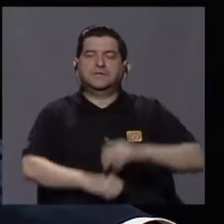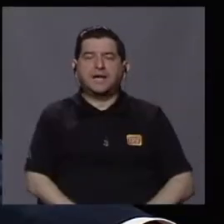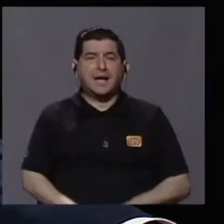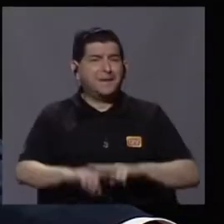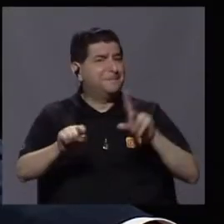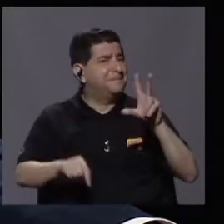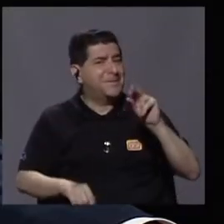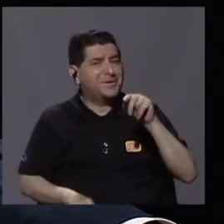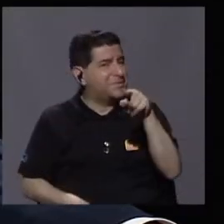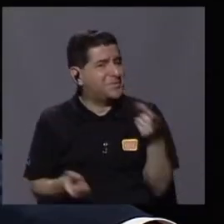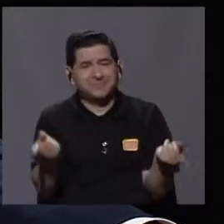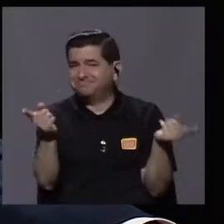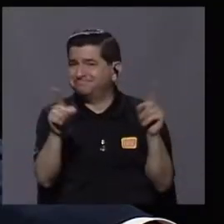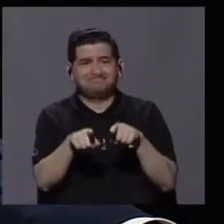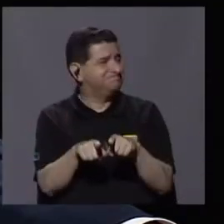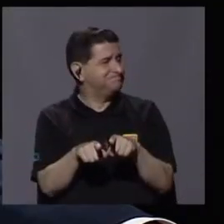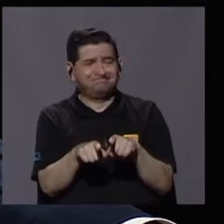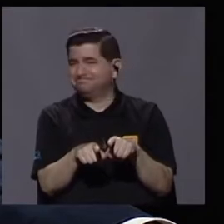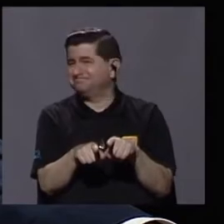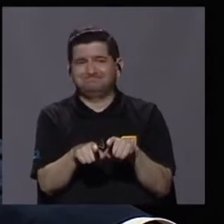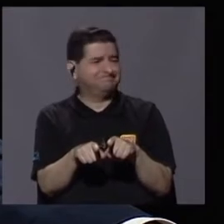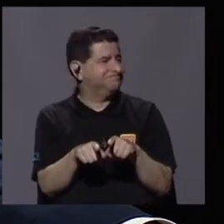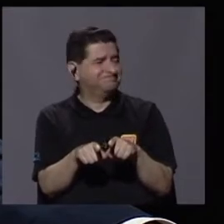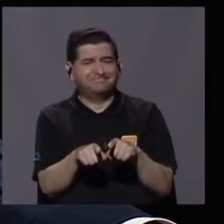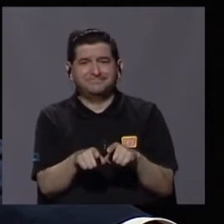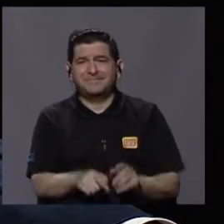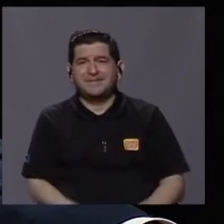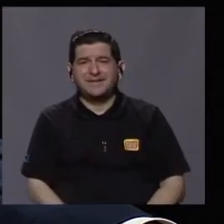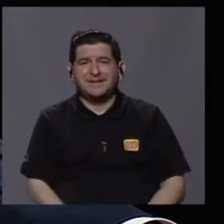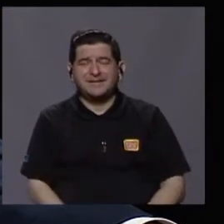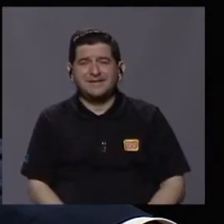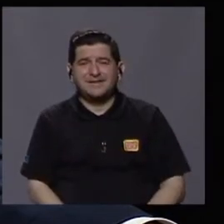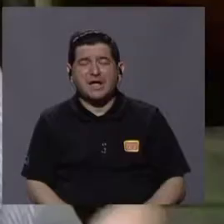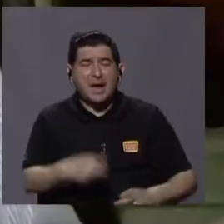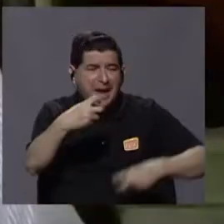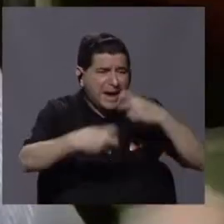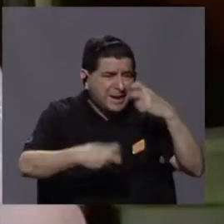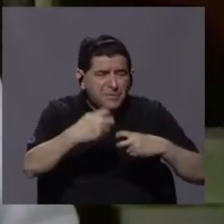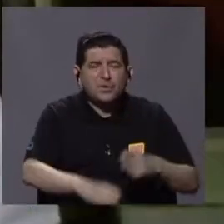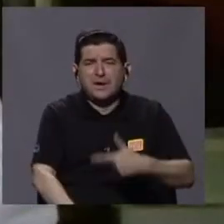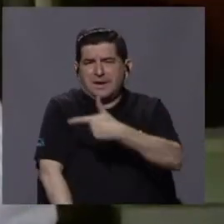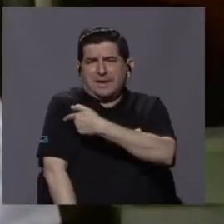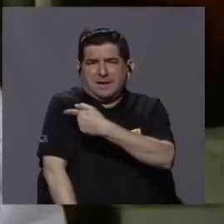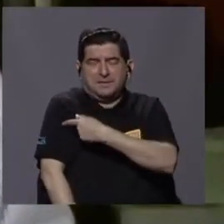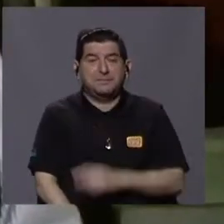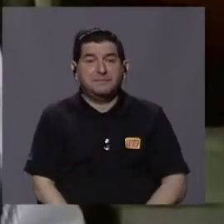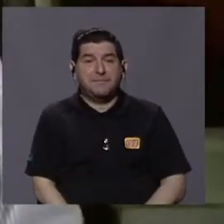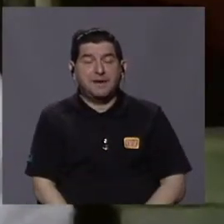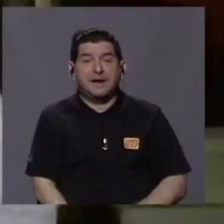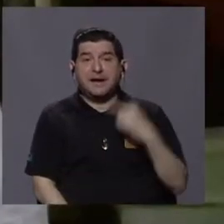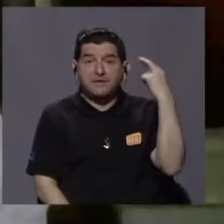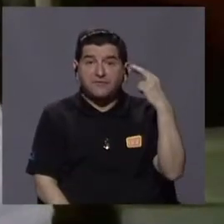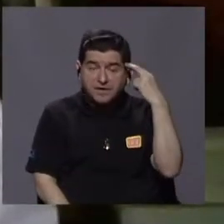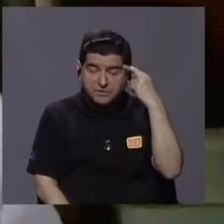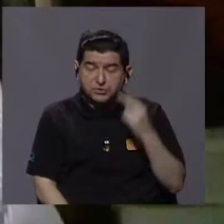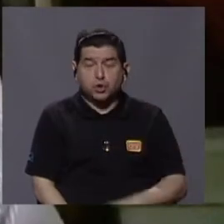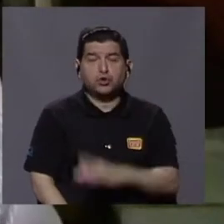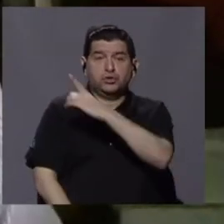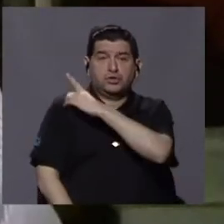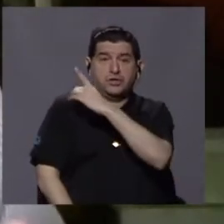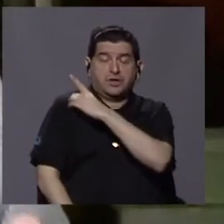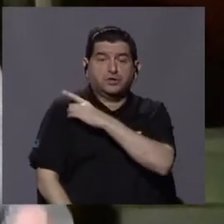así en este caso el tren la tremenda debate de las vacunas que motivó al director de la organización